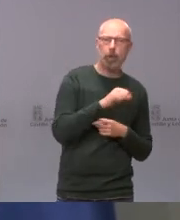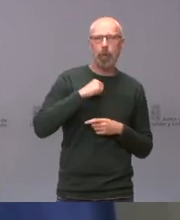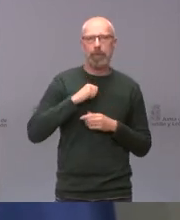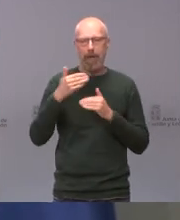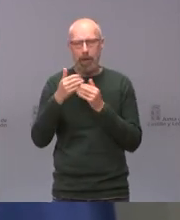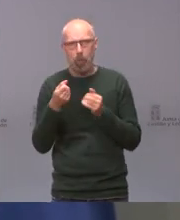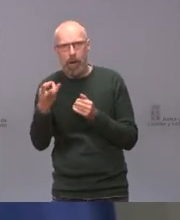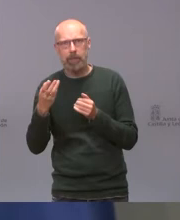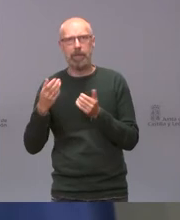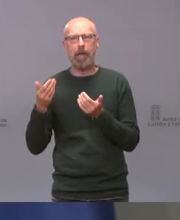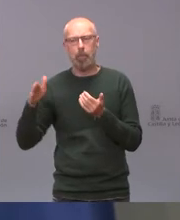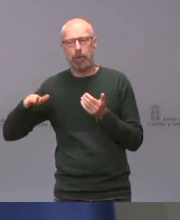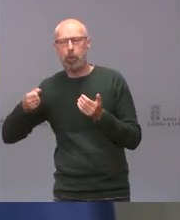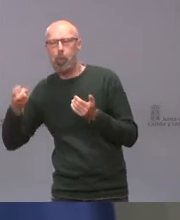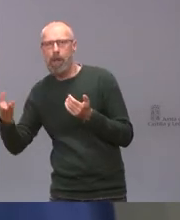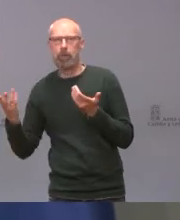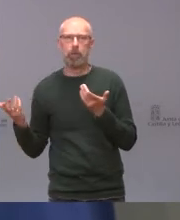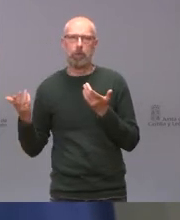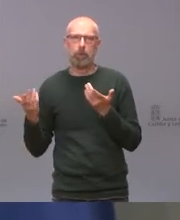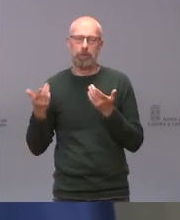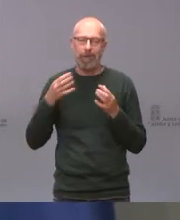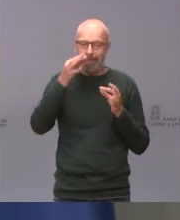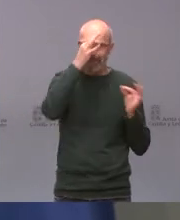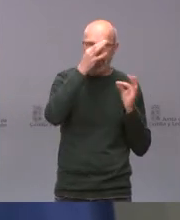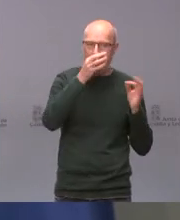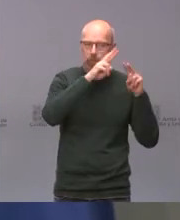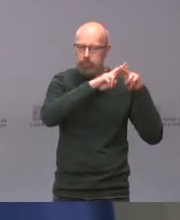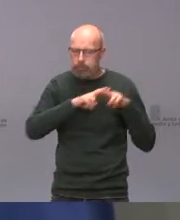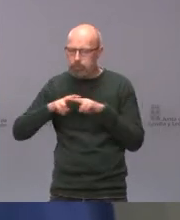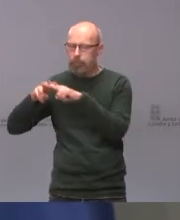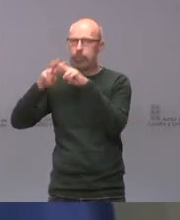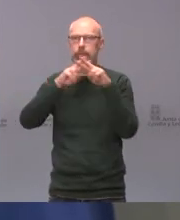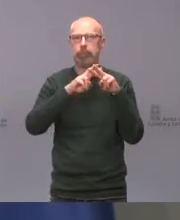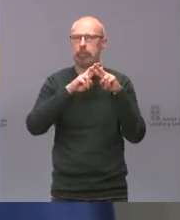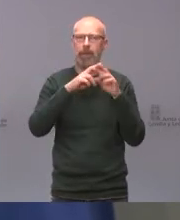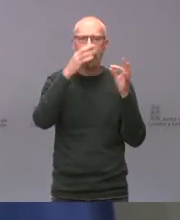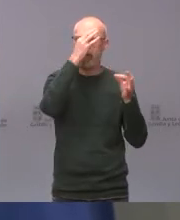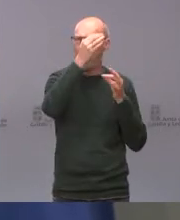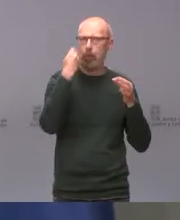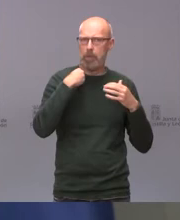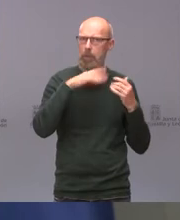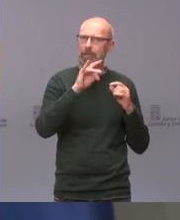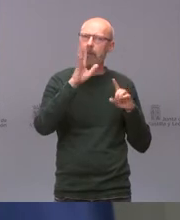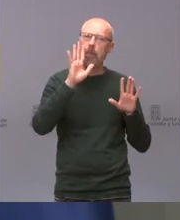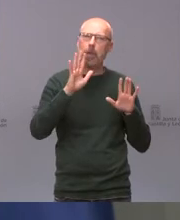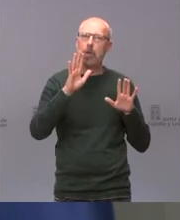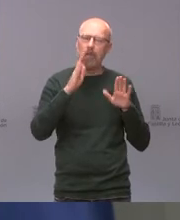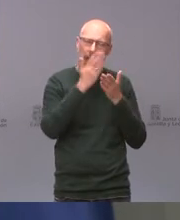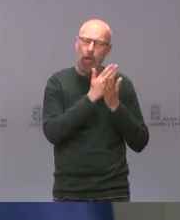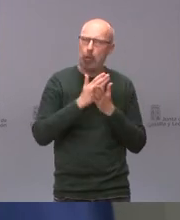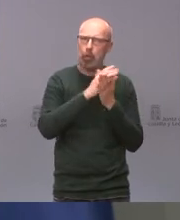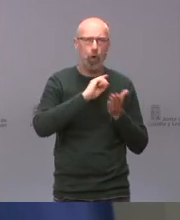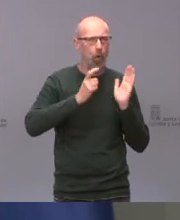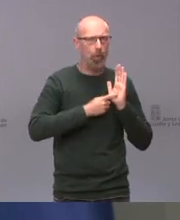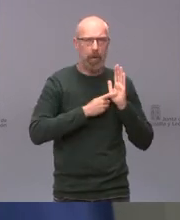cambiemos ese parámetro numérico. Los parámetros son los mismos, vamos a mantener el estudio de todos los parámetros, lo